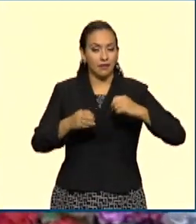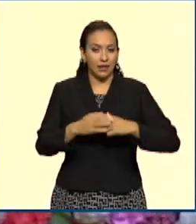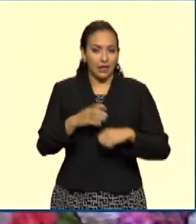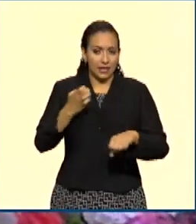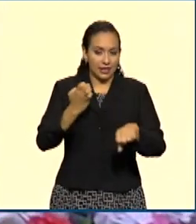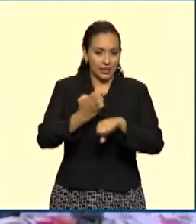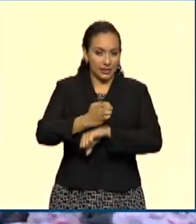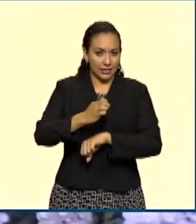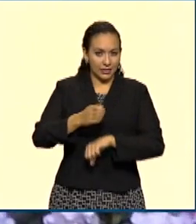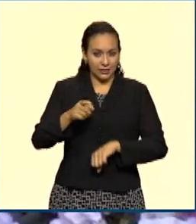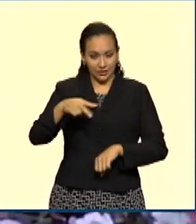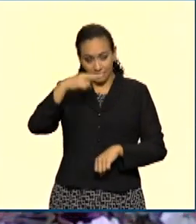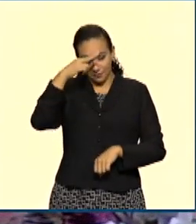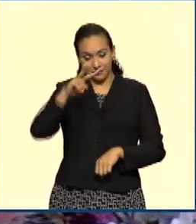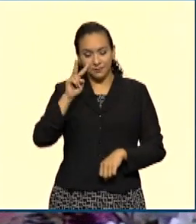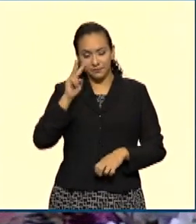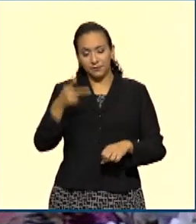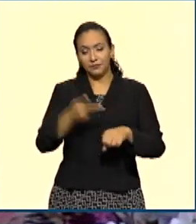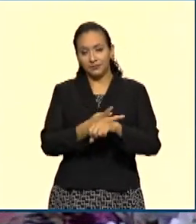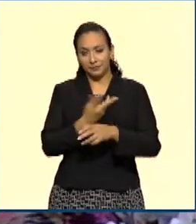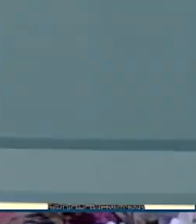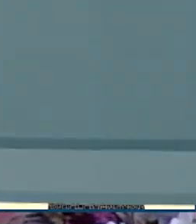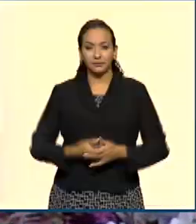del Estado de México. Veamos.